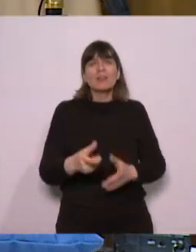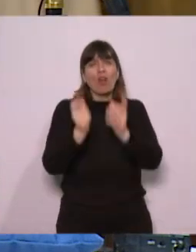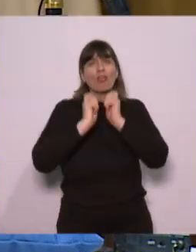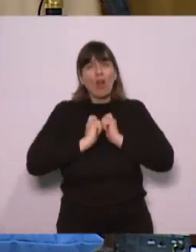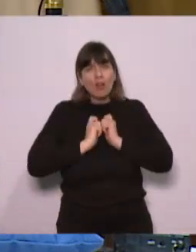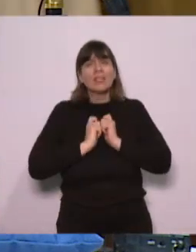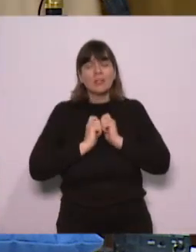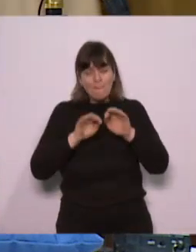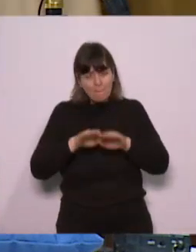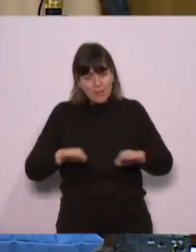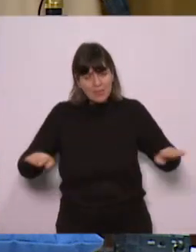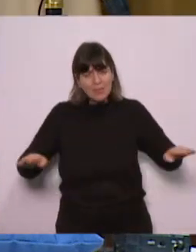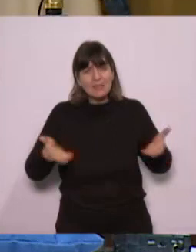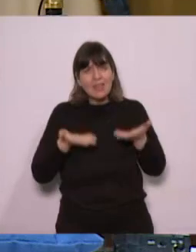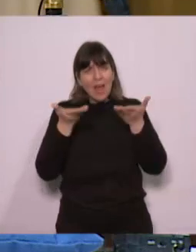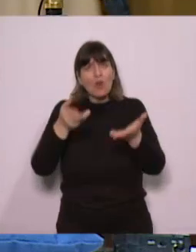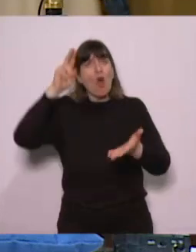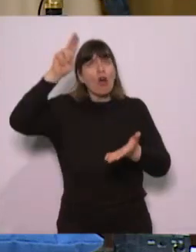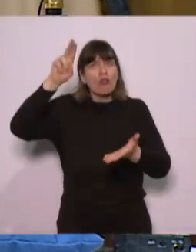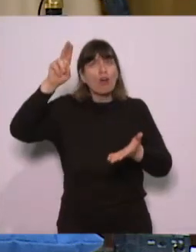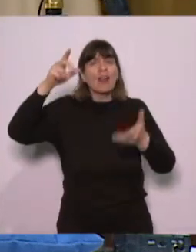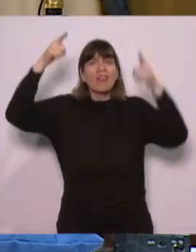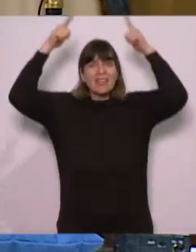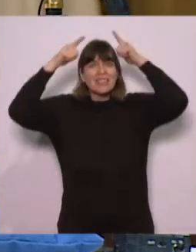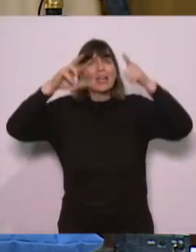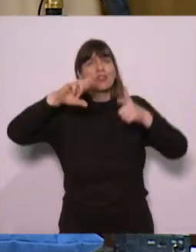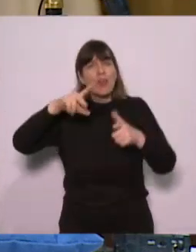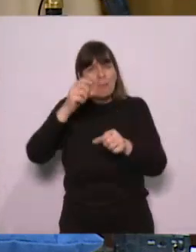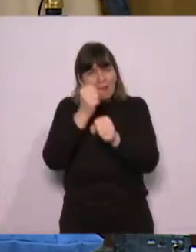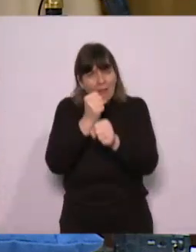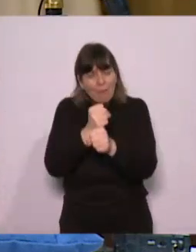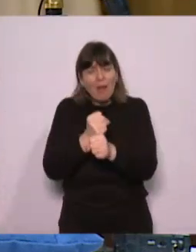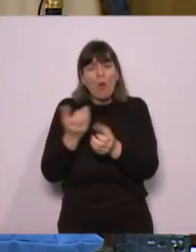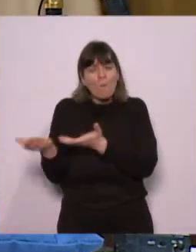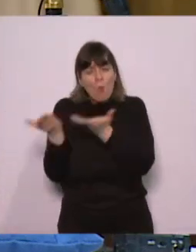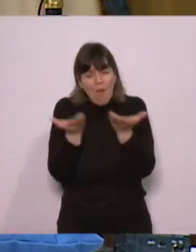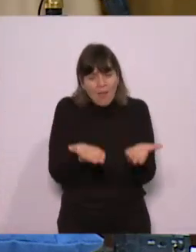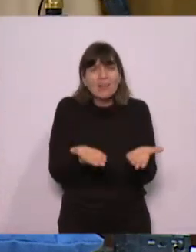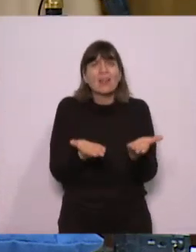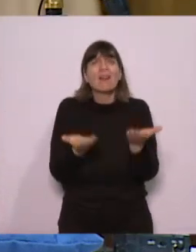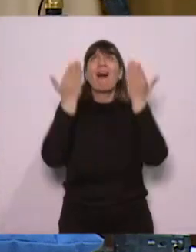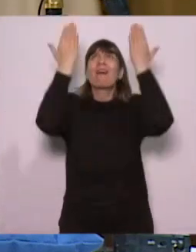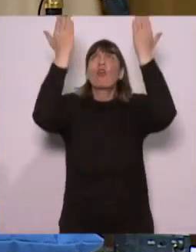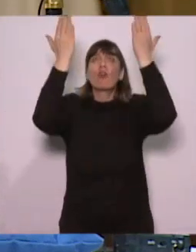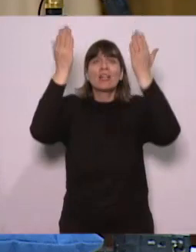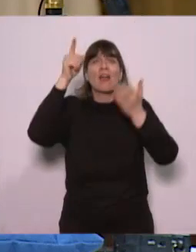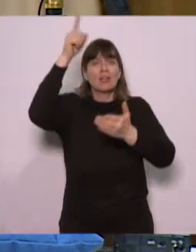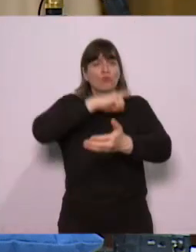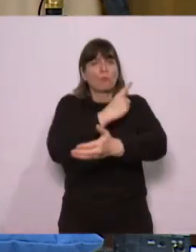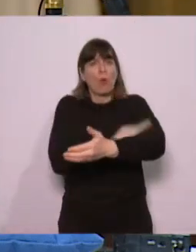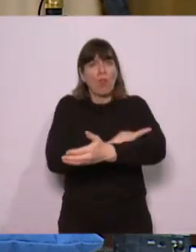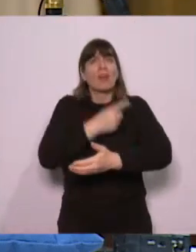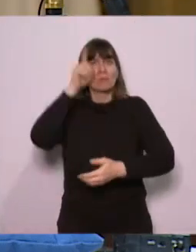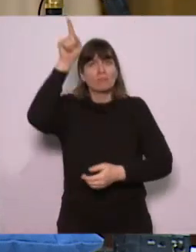dones presentados en honor de San Cayetano manifiestan la gloria de tu poder